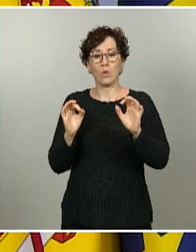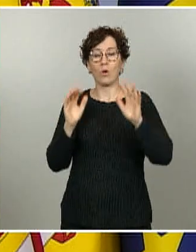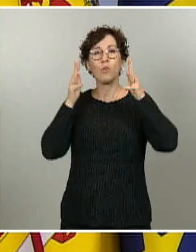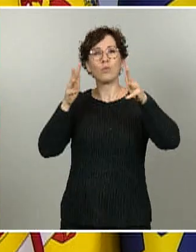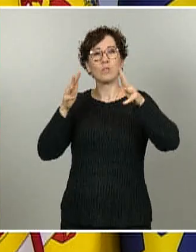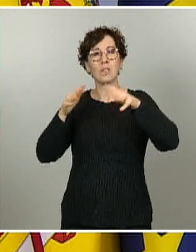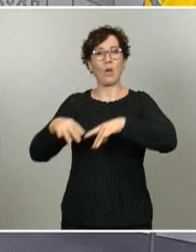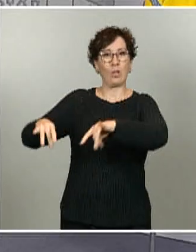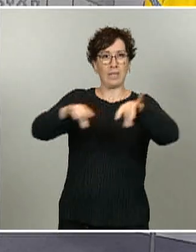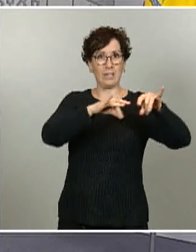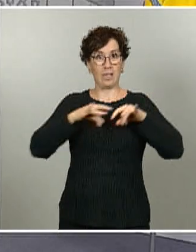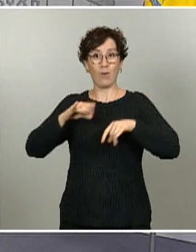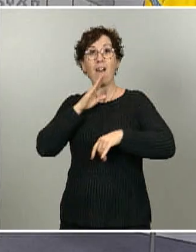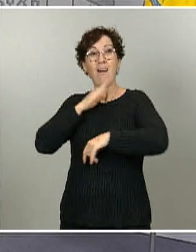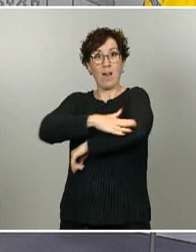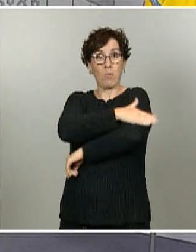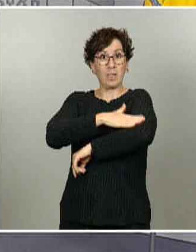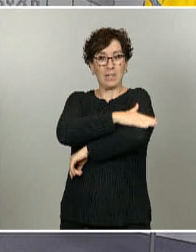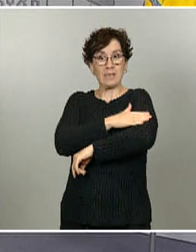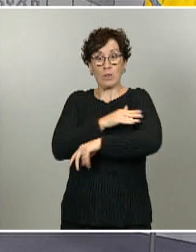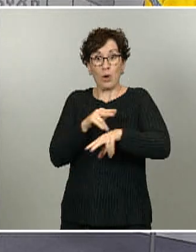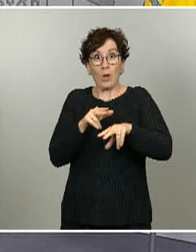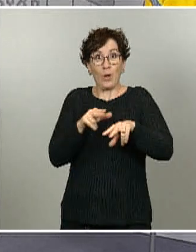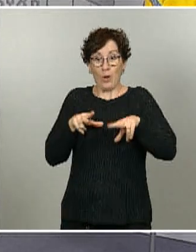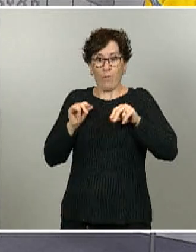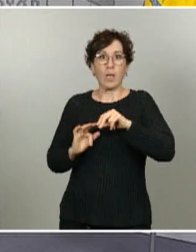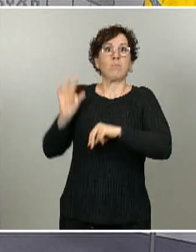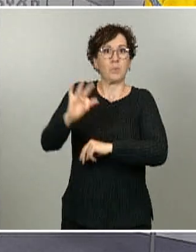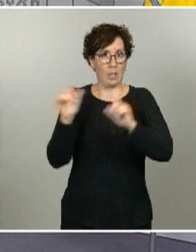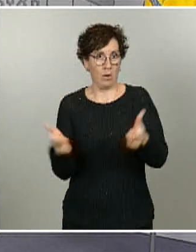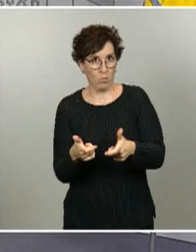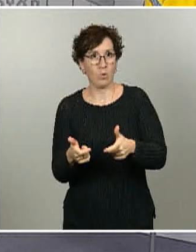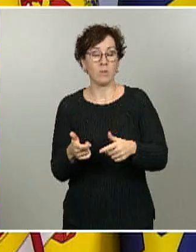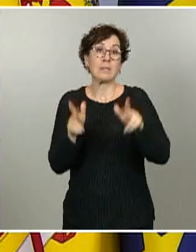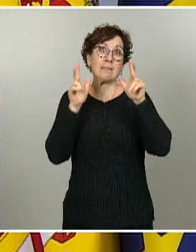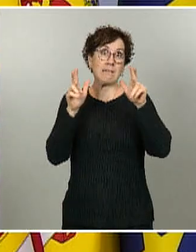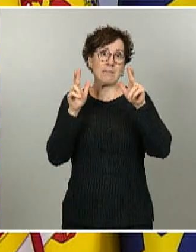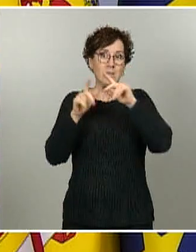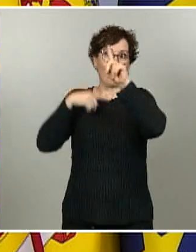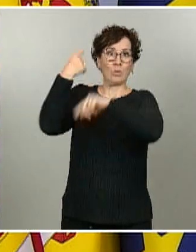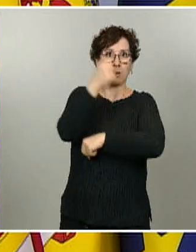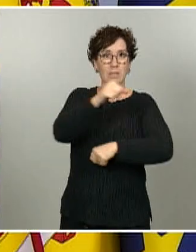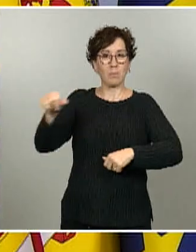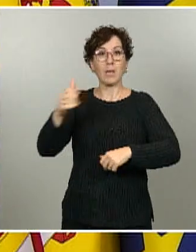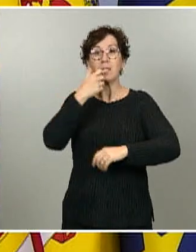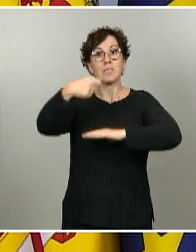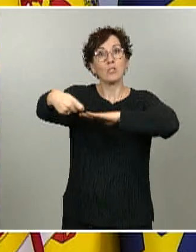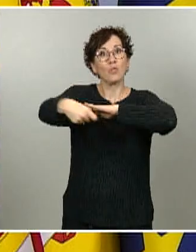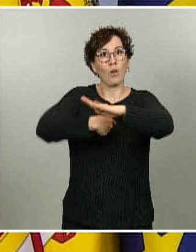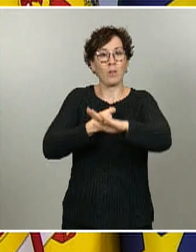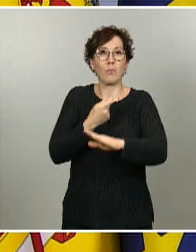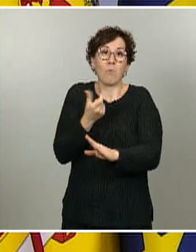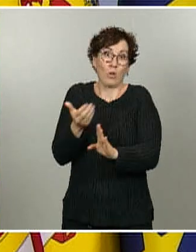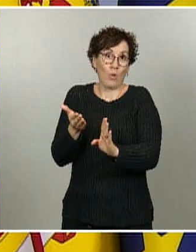ministro antes de mi intervención. Esperamos que la semana que viene, si las solicitudes llegan con un poquito más de margen,